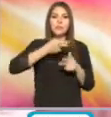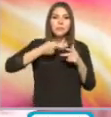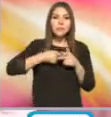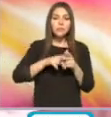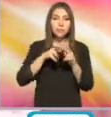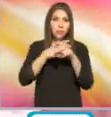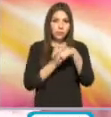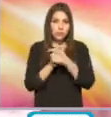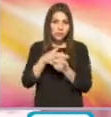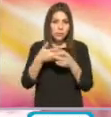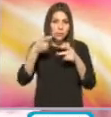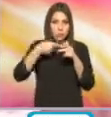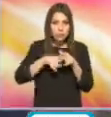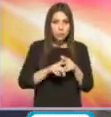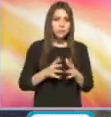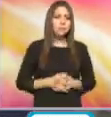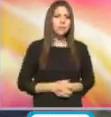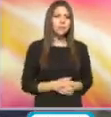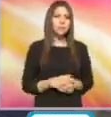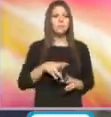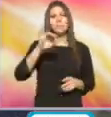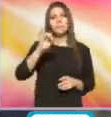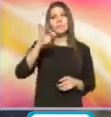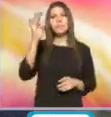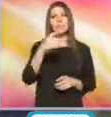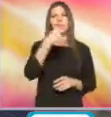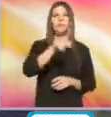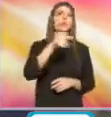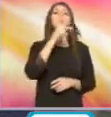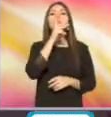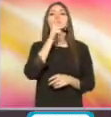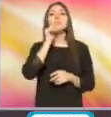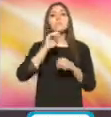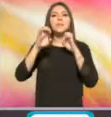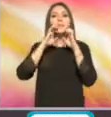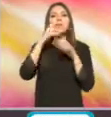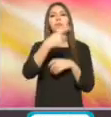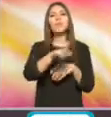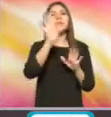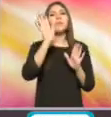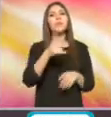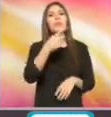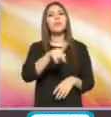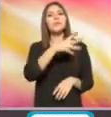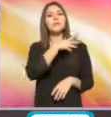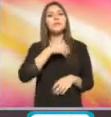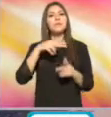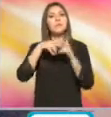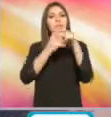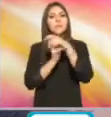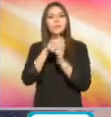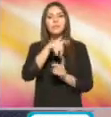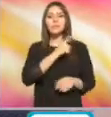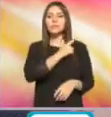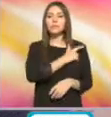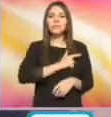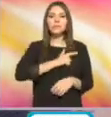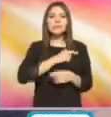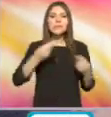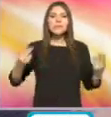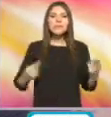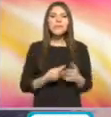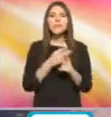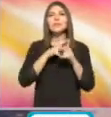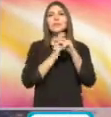ser luchador. Así es, como mi papá lo ha dicho en varias entrevistas, nosotros somos hijos de la lucha libre, vivimos para la lucha libre